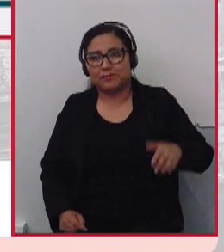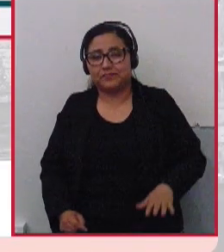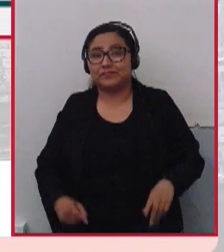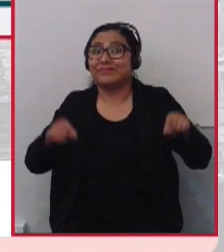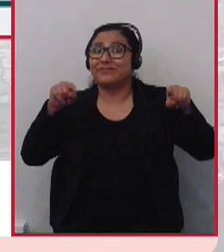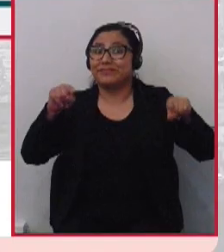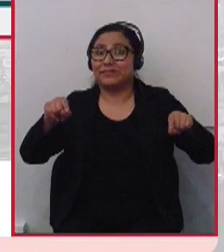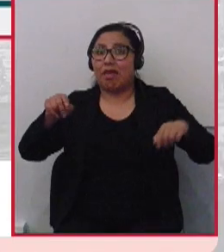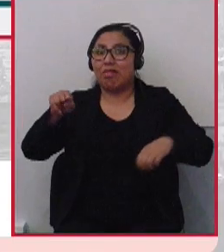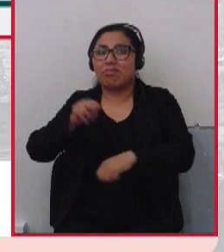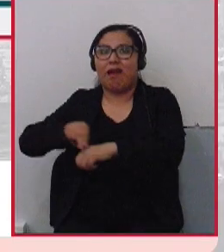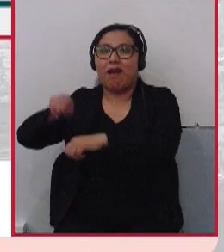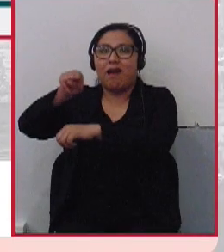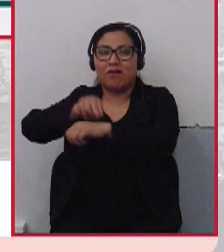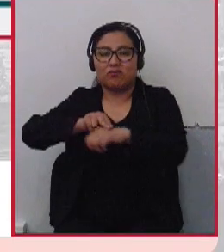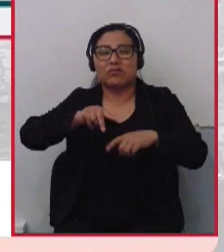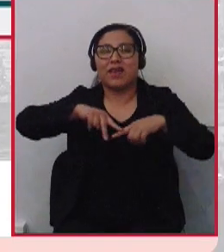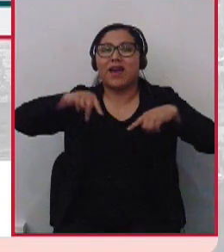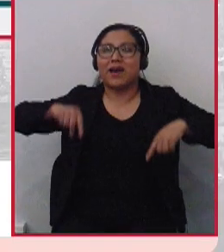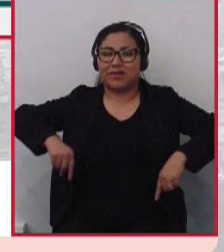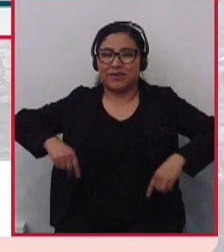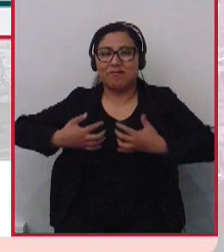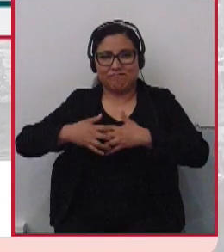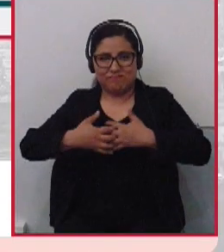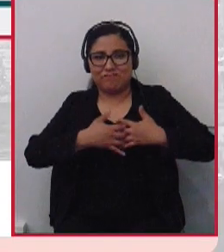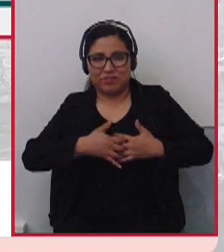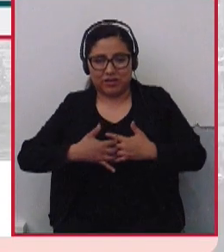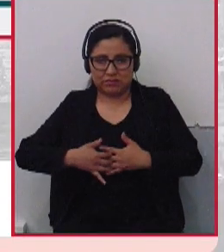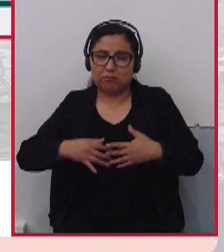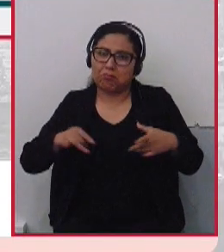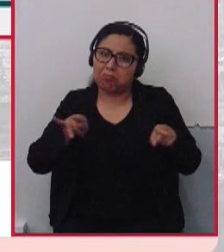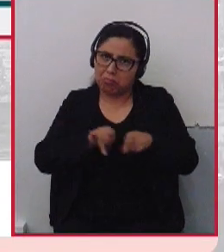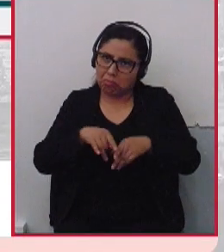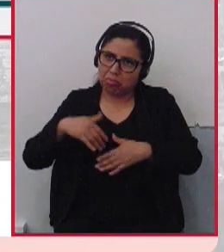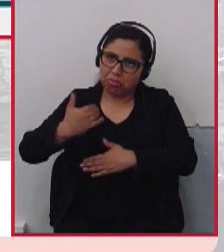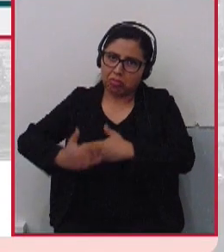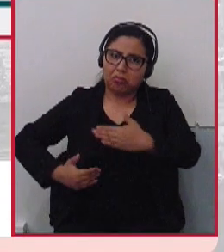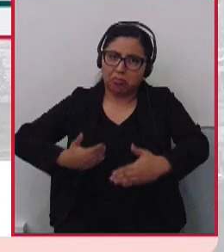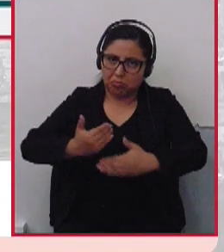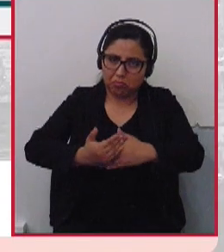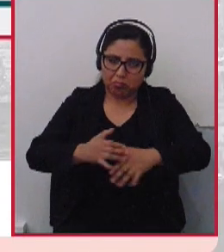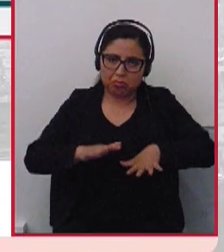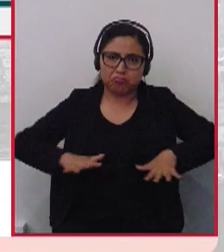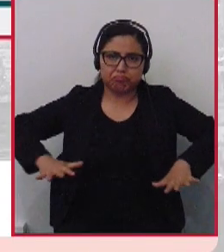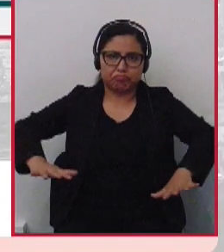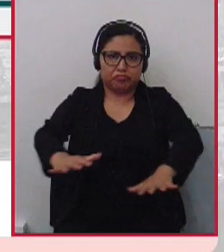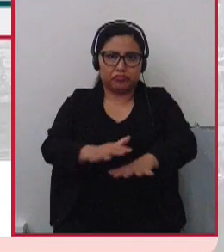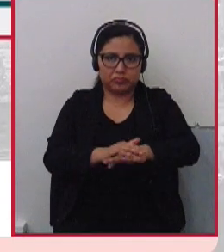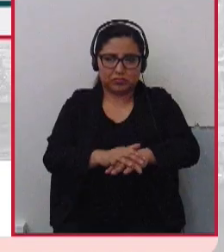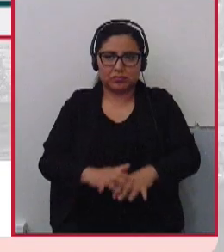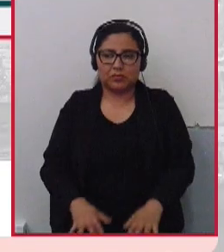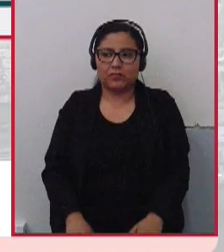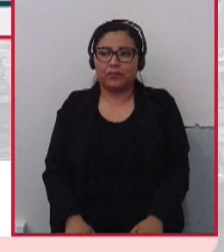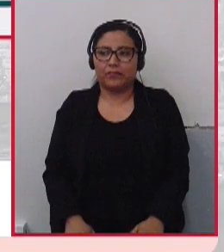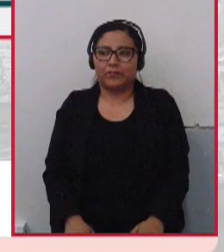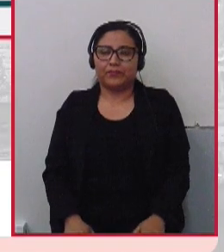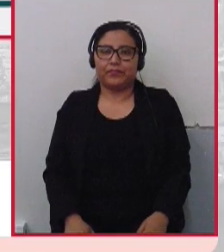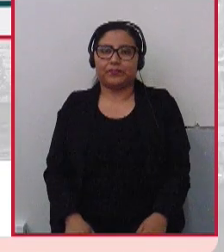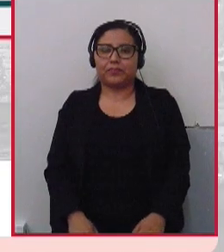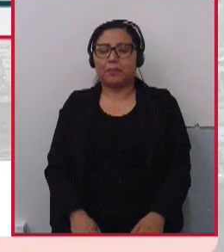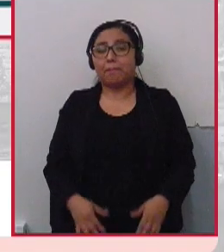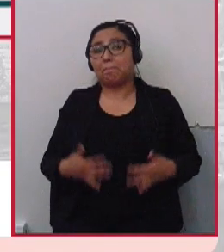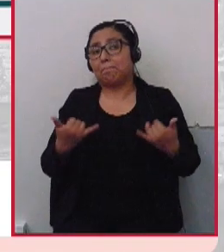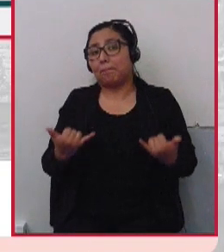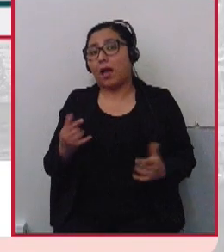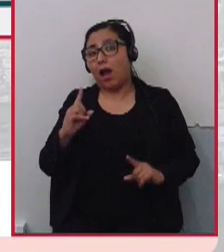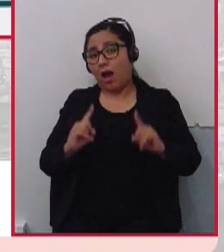Esta es la naturaleza, esta es la realidad de Anglo American, y así se va a desarrollar nuestro yacimiento. Entonces, en